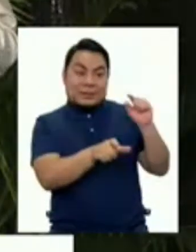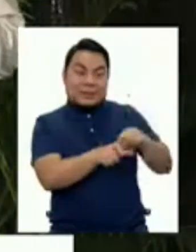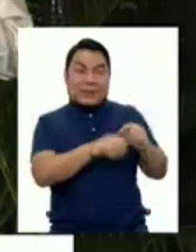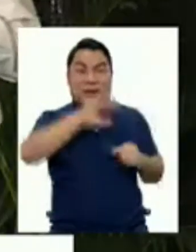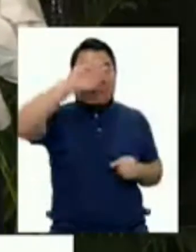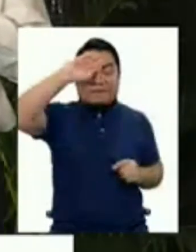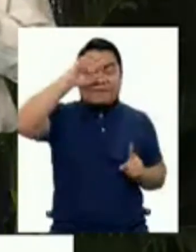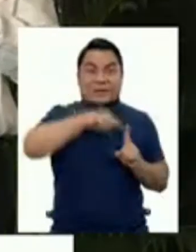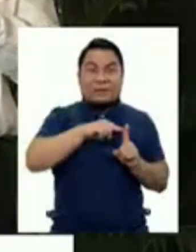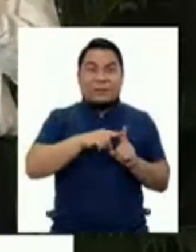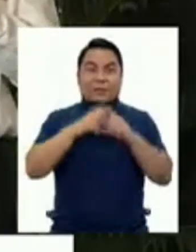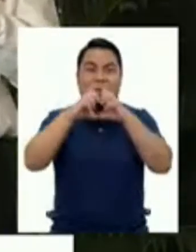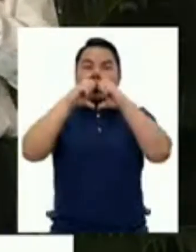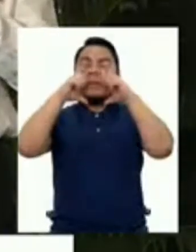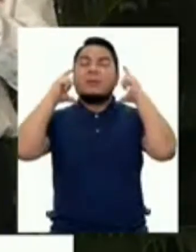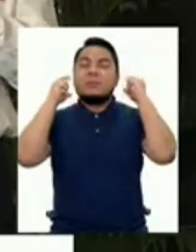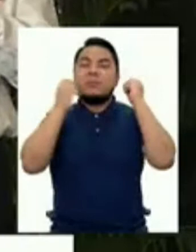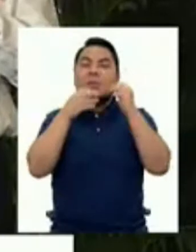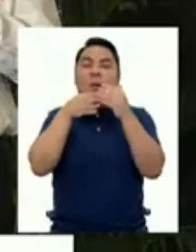virus